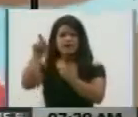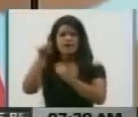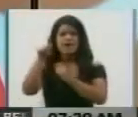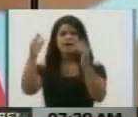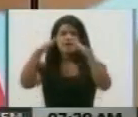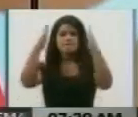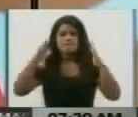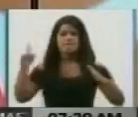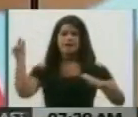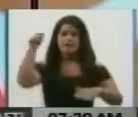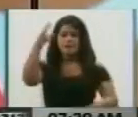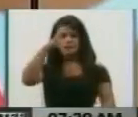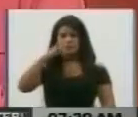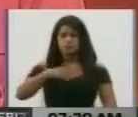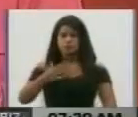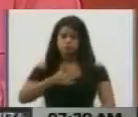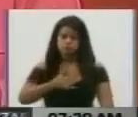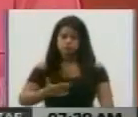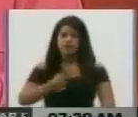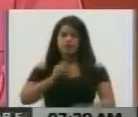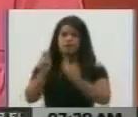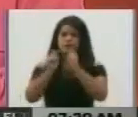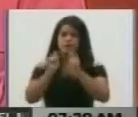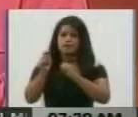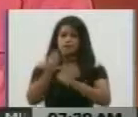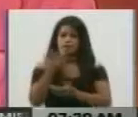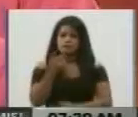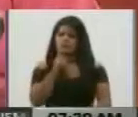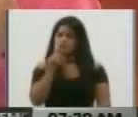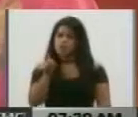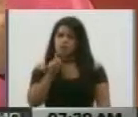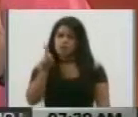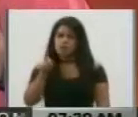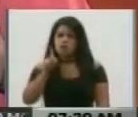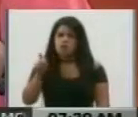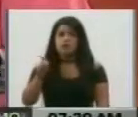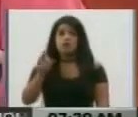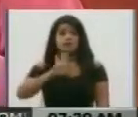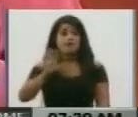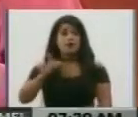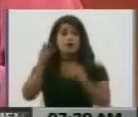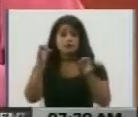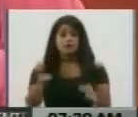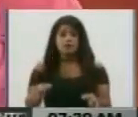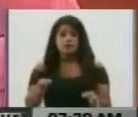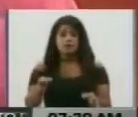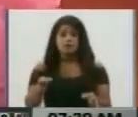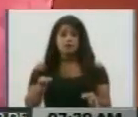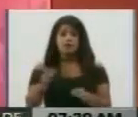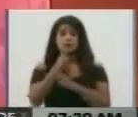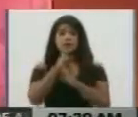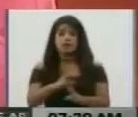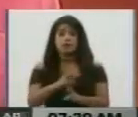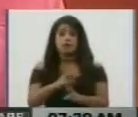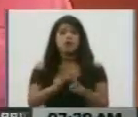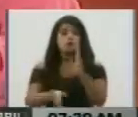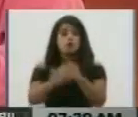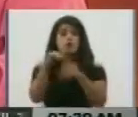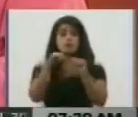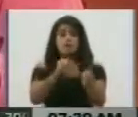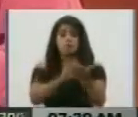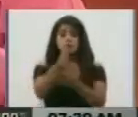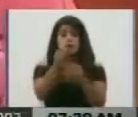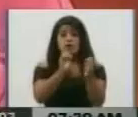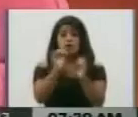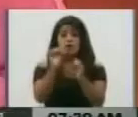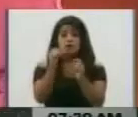Planalto, en un momento en que ya estaba cantado el resultado. Ella todavía seguía en funciones, pero a